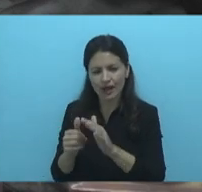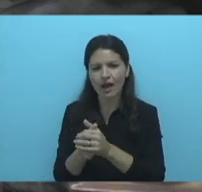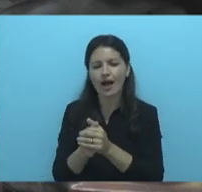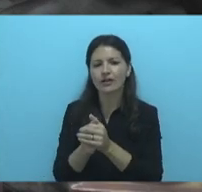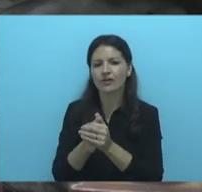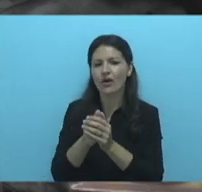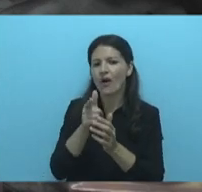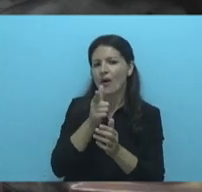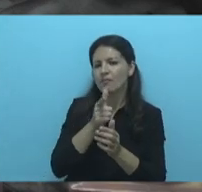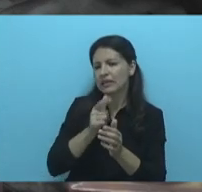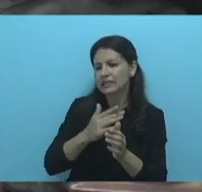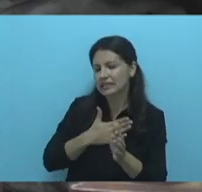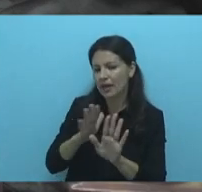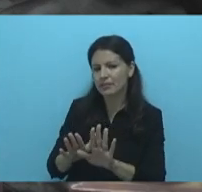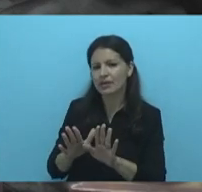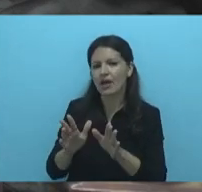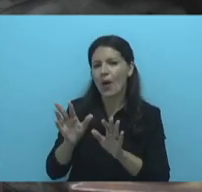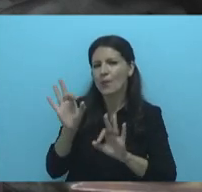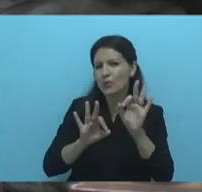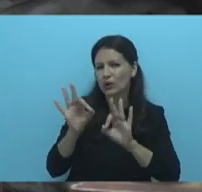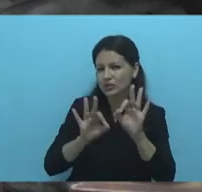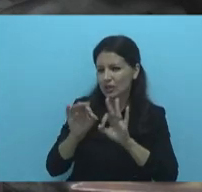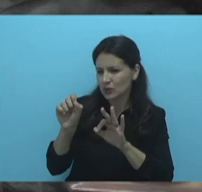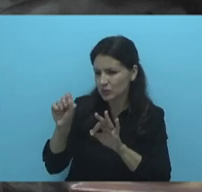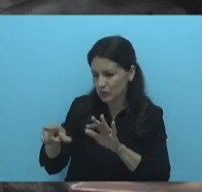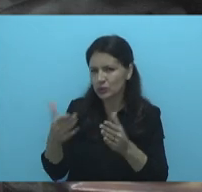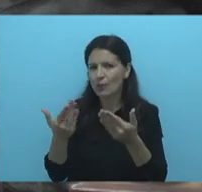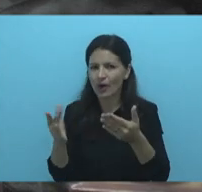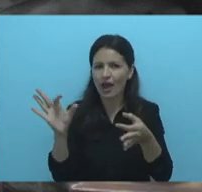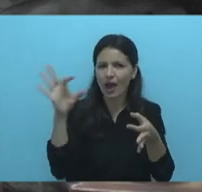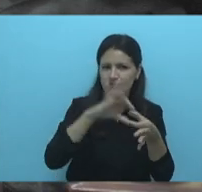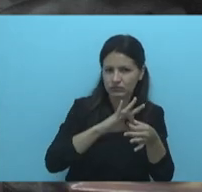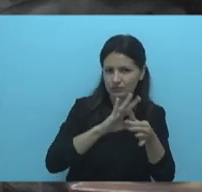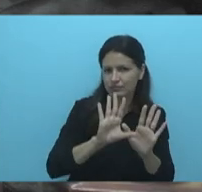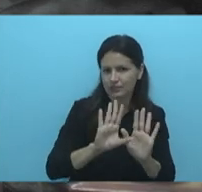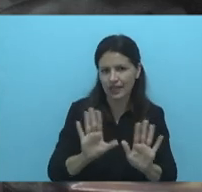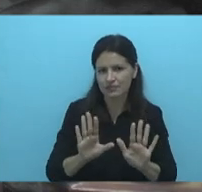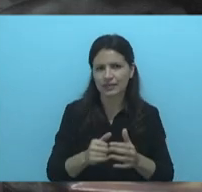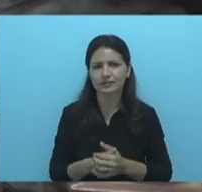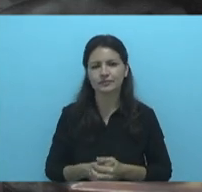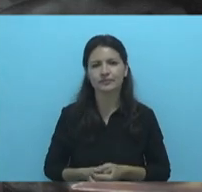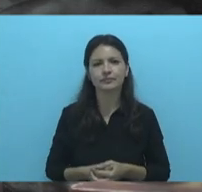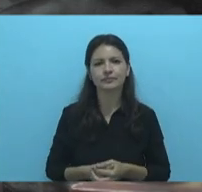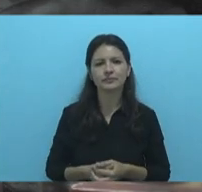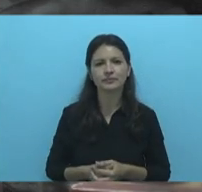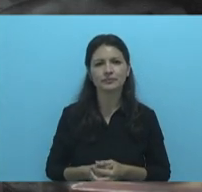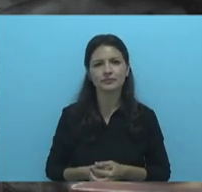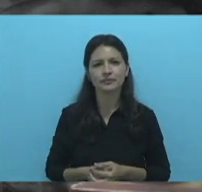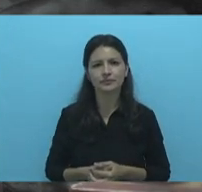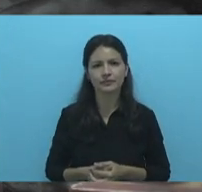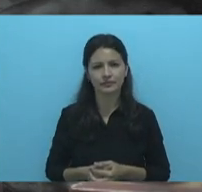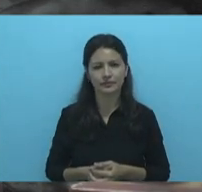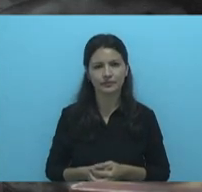estar ingresado como proyecto de particulares. Entonces, si se autoriza por secretaría, que se agregue al proyecto de la diputada de Ponte.